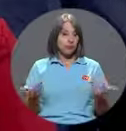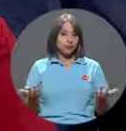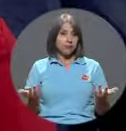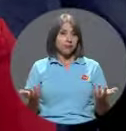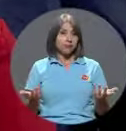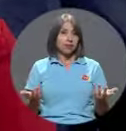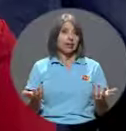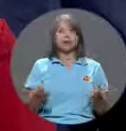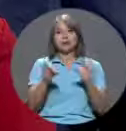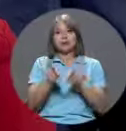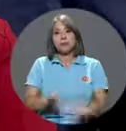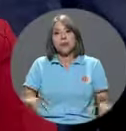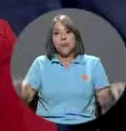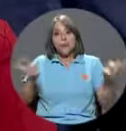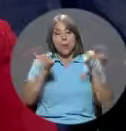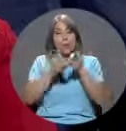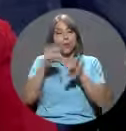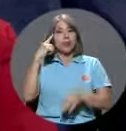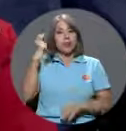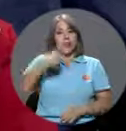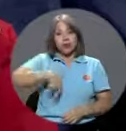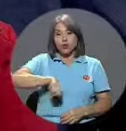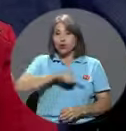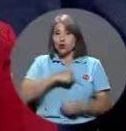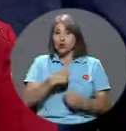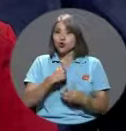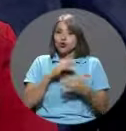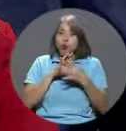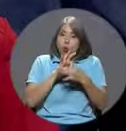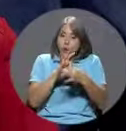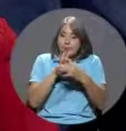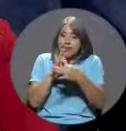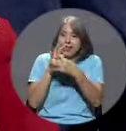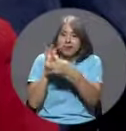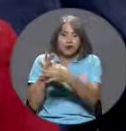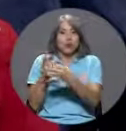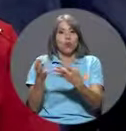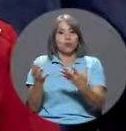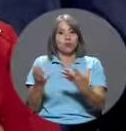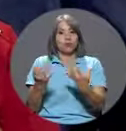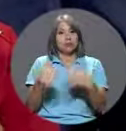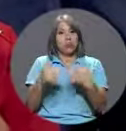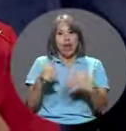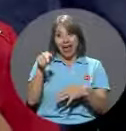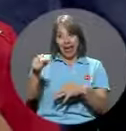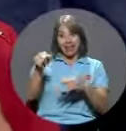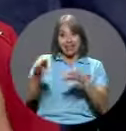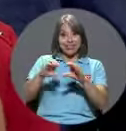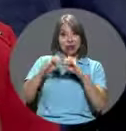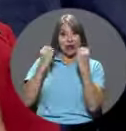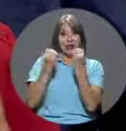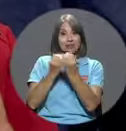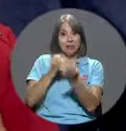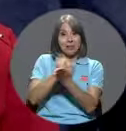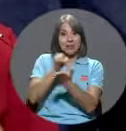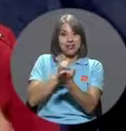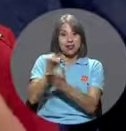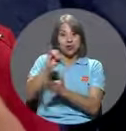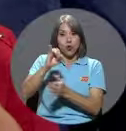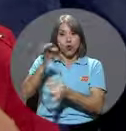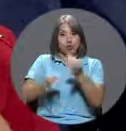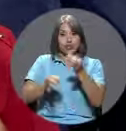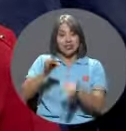tenemos, es importante porque tenemos una coordinación, digamos, ahí está el organismo de